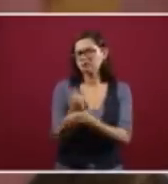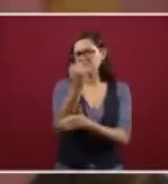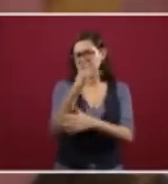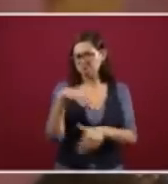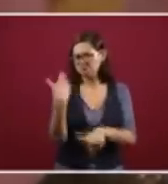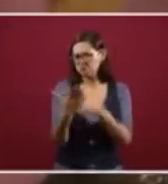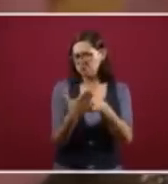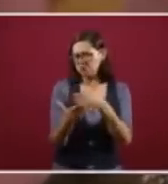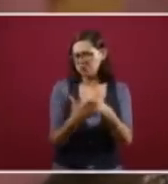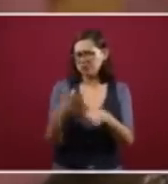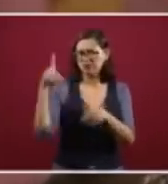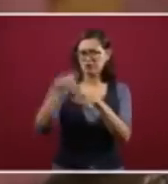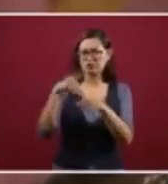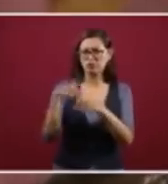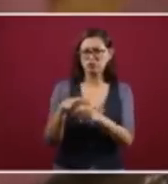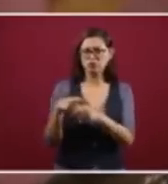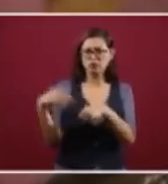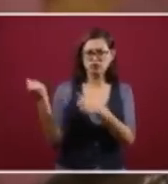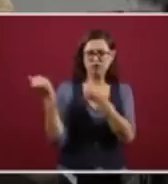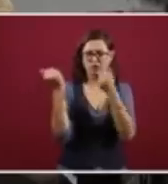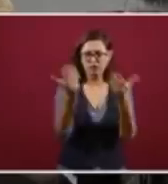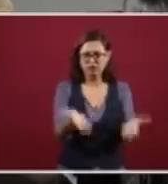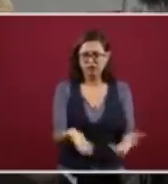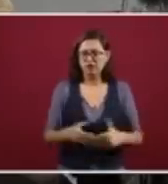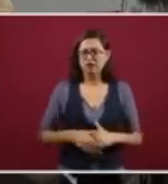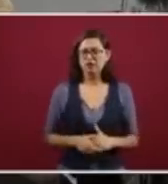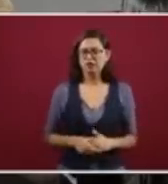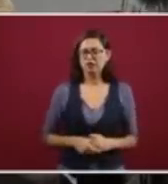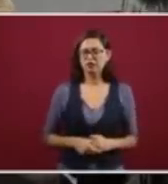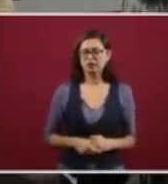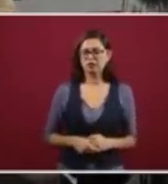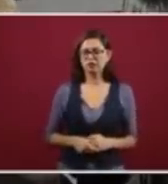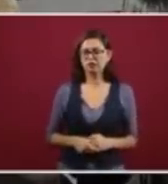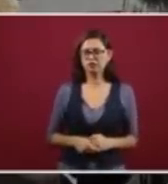esas asociaciones.